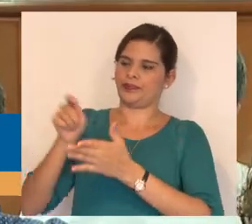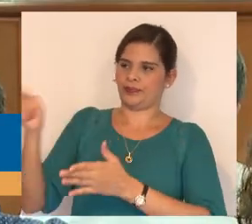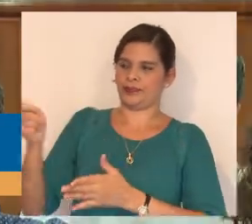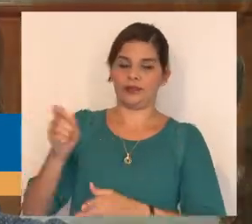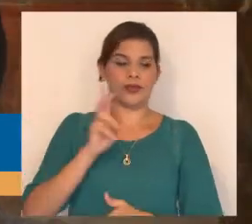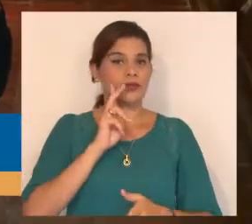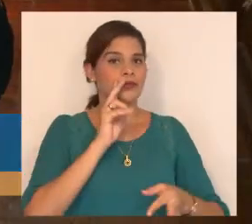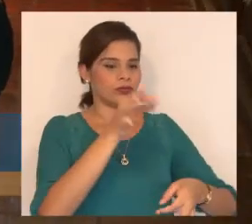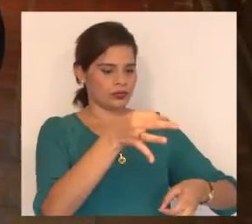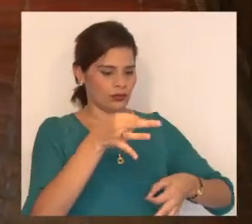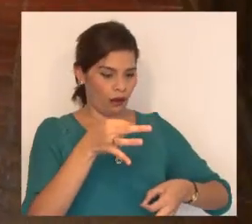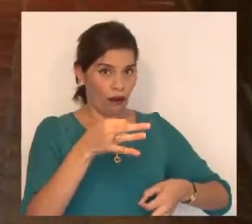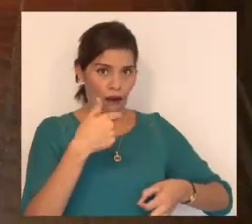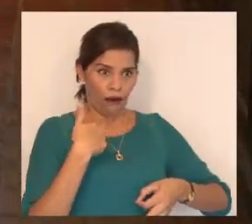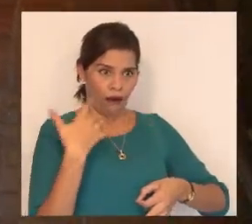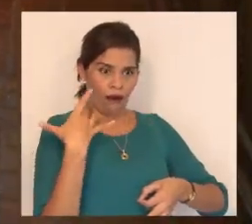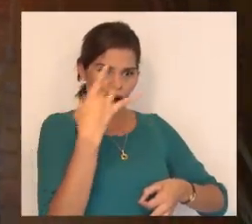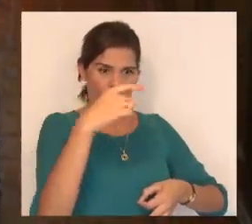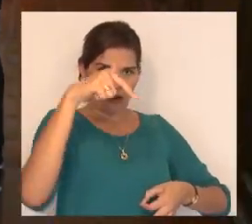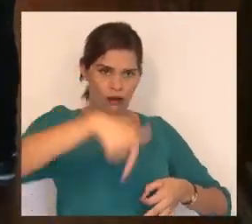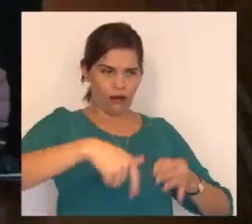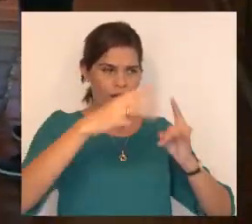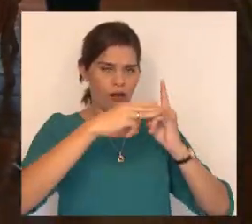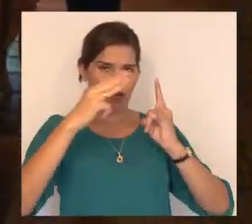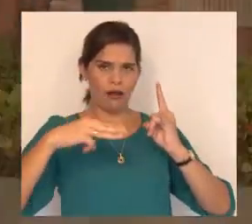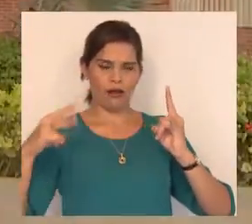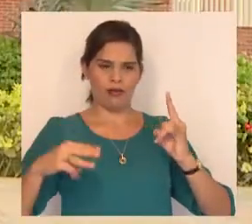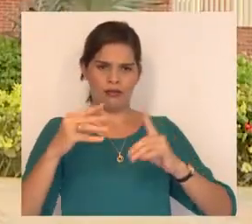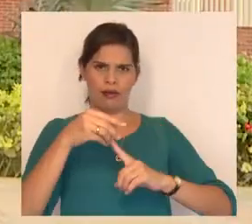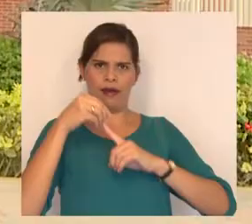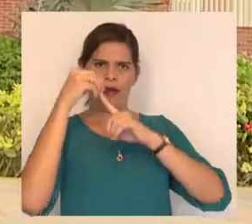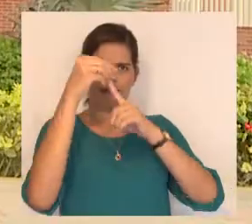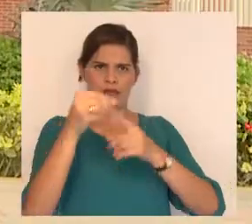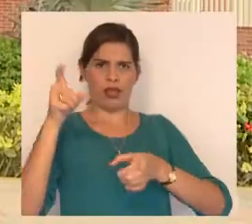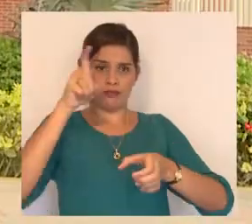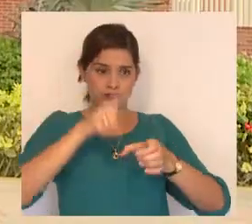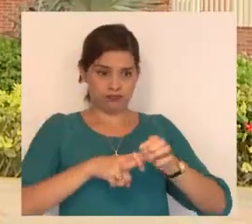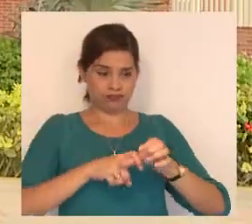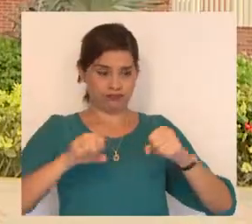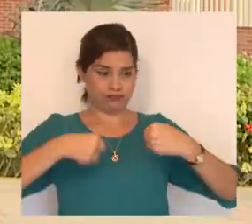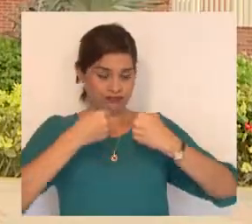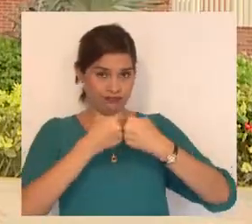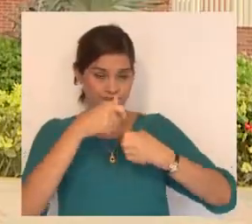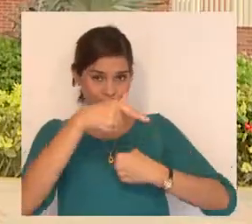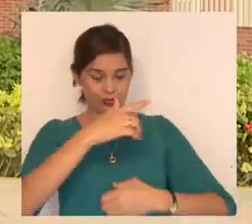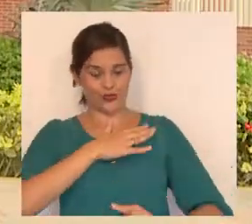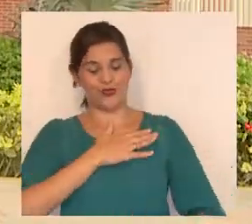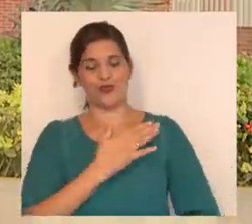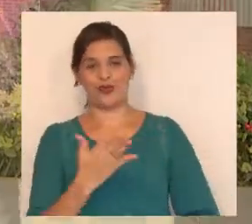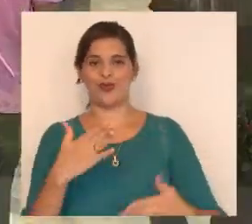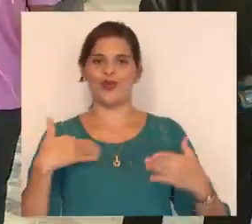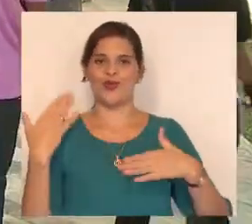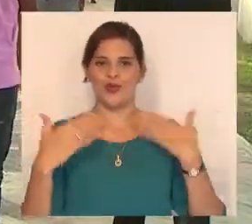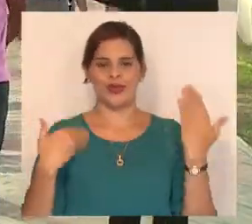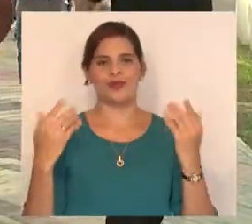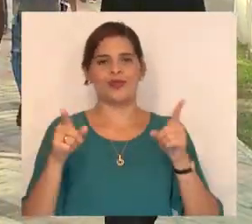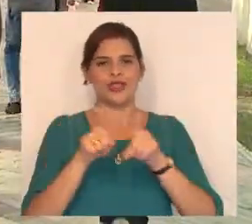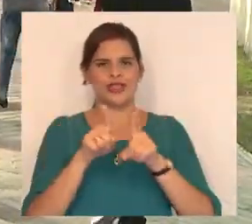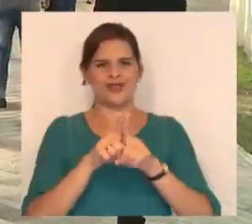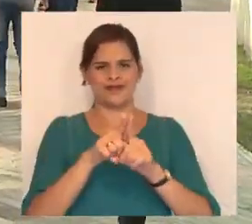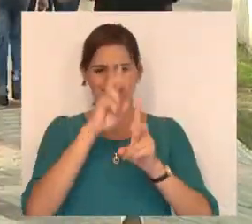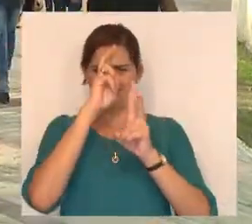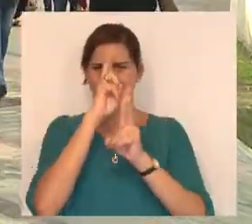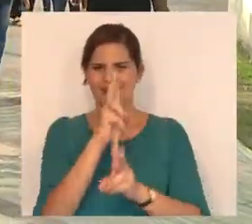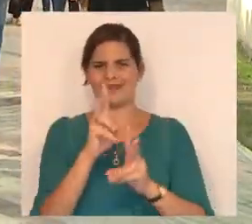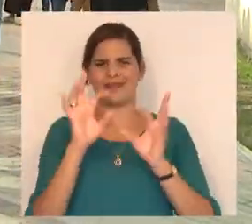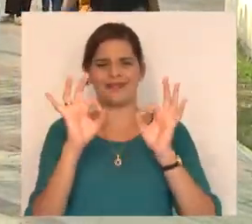nuestro rector Pablo Vera Salazar fue notificado de que la Universidad del Magdalena fue designada como integrante del orden institucional de